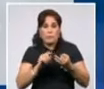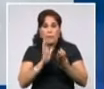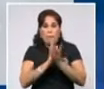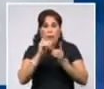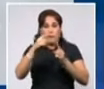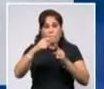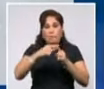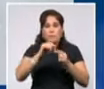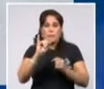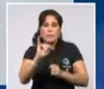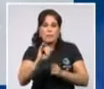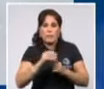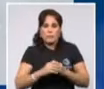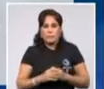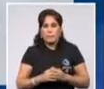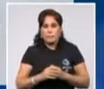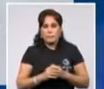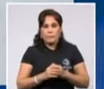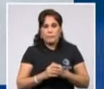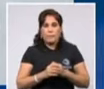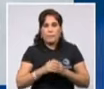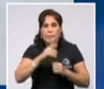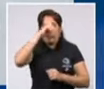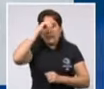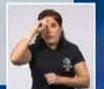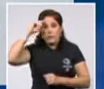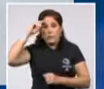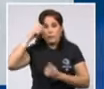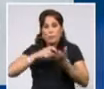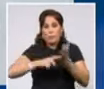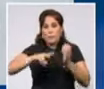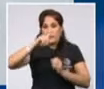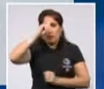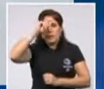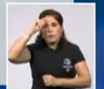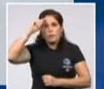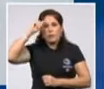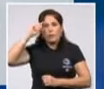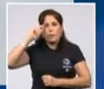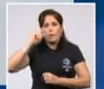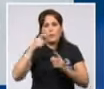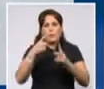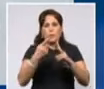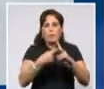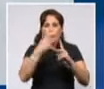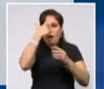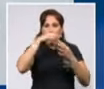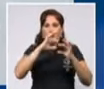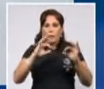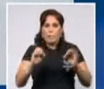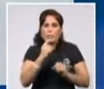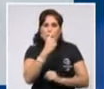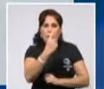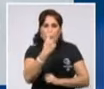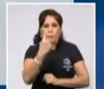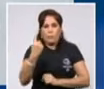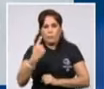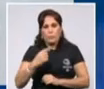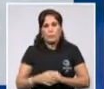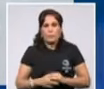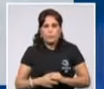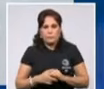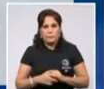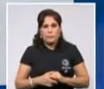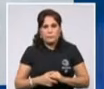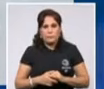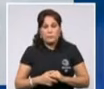Matanzas, 6, Santi Espíritu y Artemisa, 1 de cada uno.